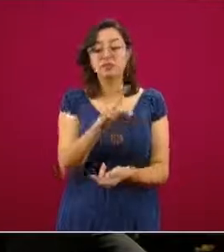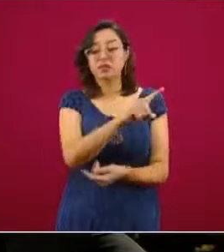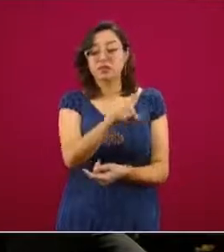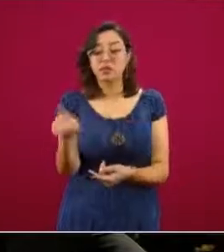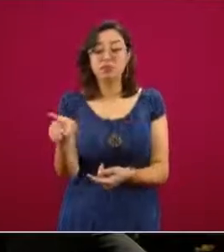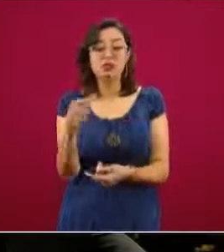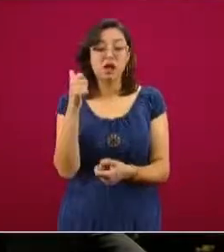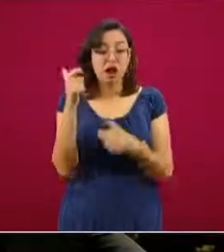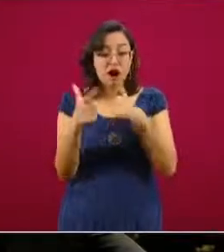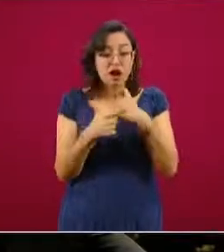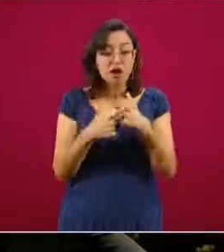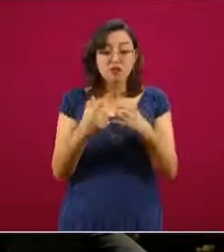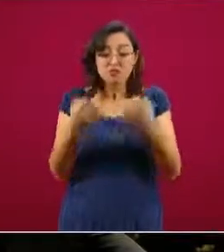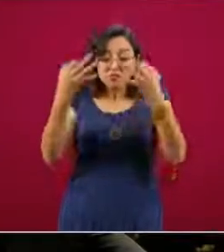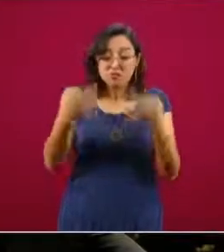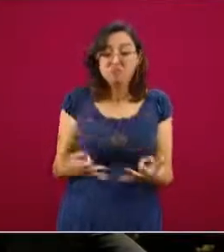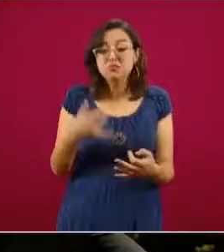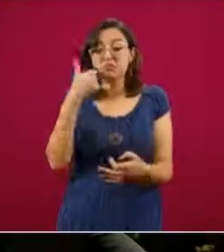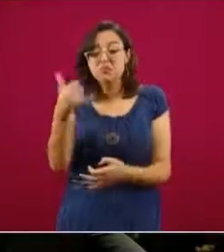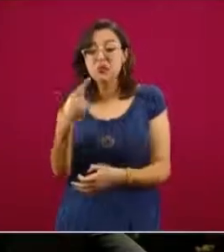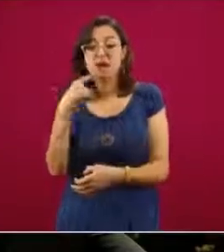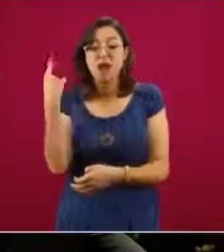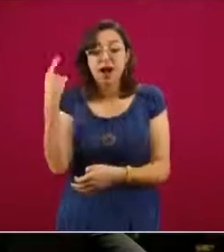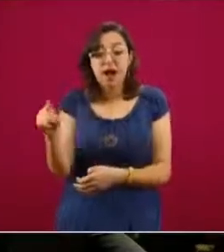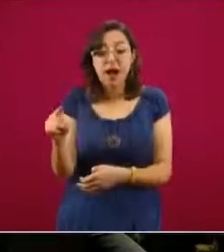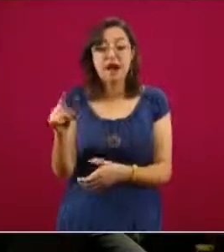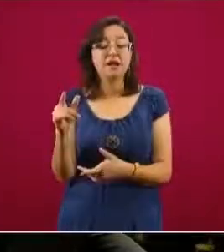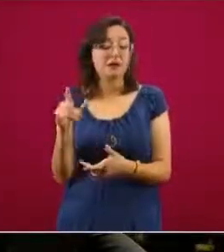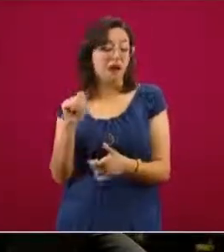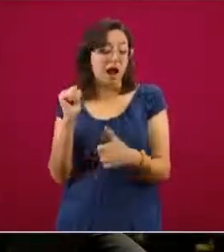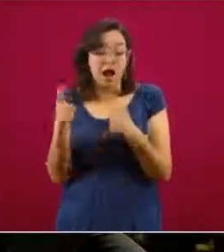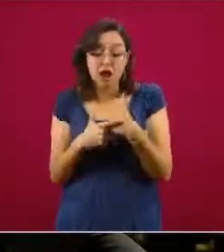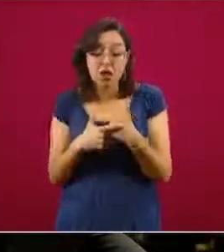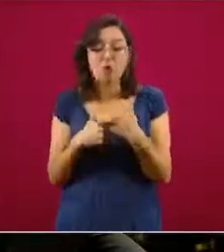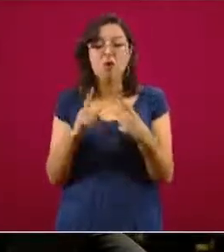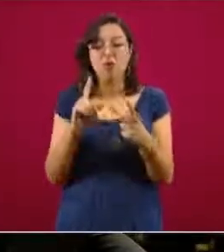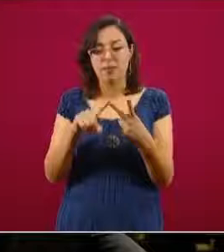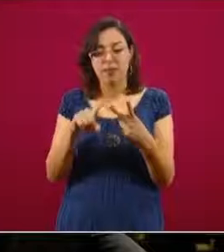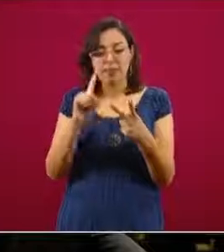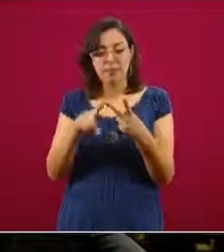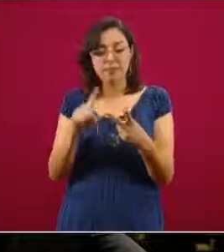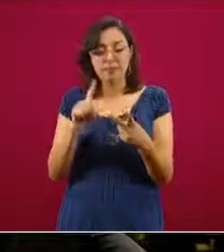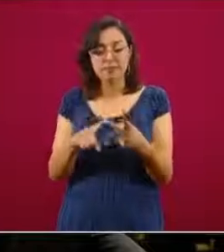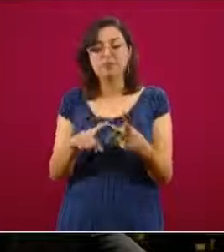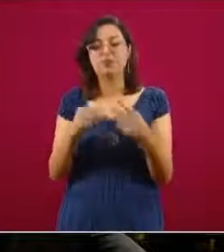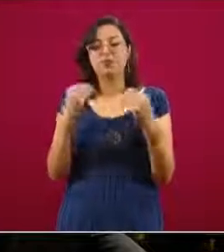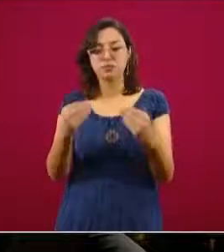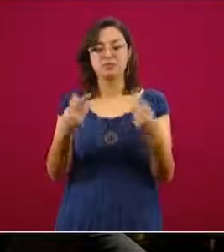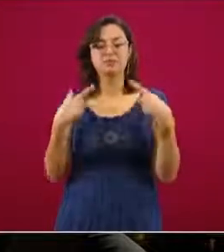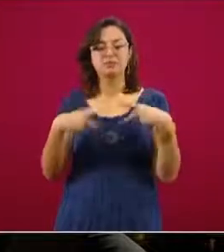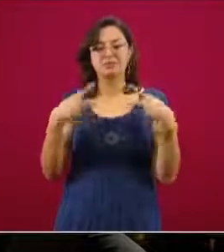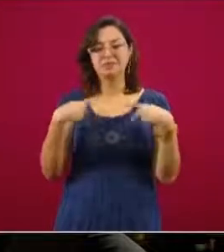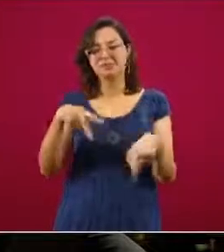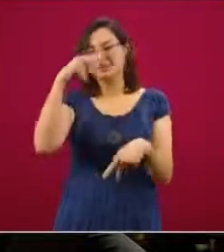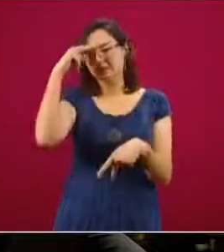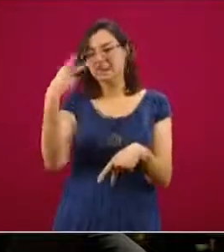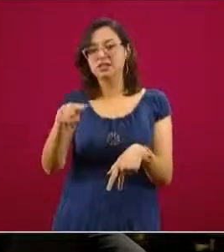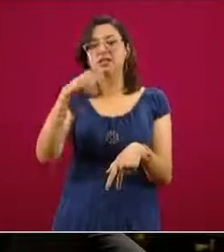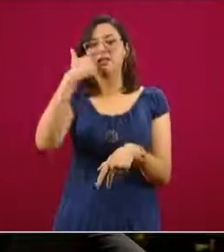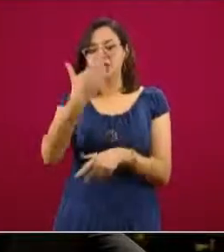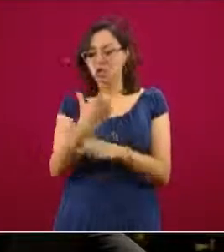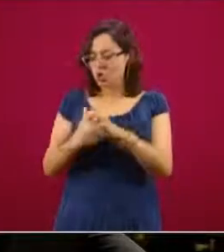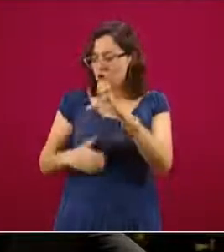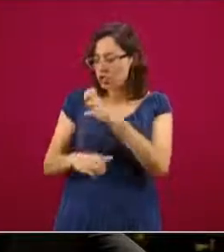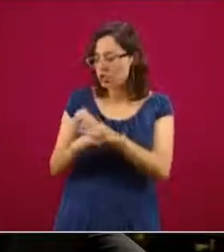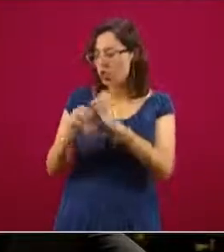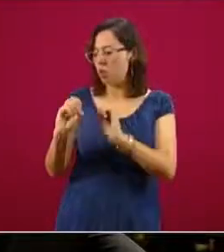alguna línea, alguna institución donde puedan ellos acudir y que se le pueda dar un seguimiento. Y otra, también hay mucha gente, muchos mexicanos que quieren donar en especie